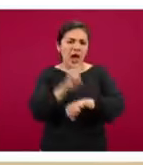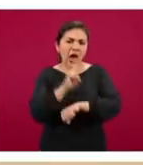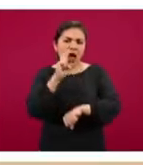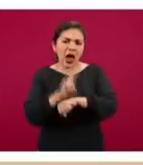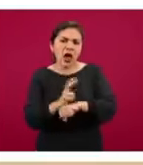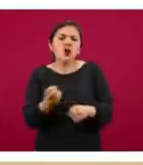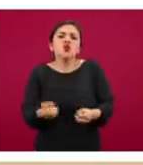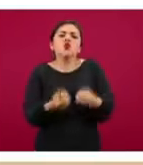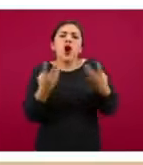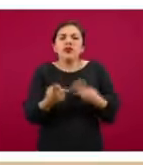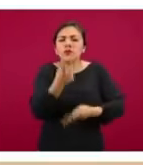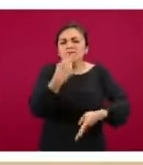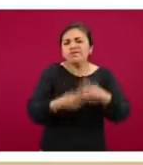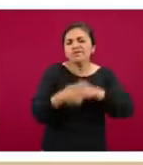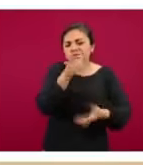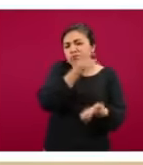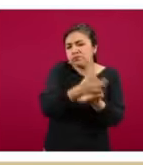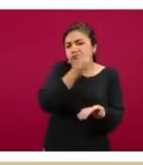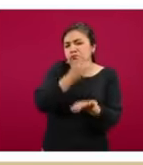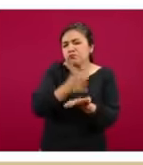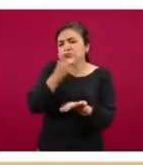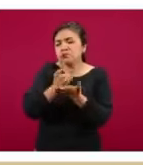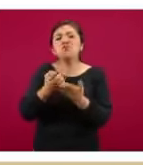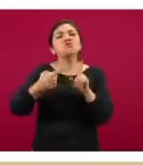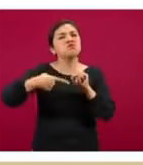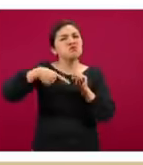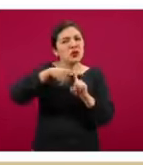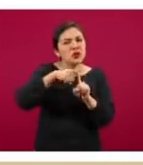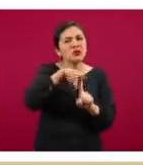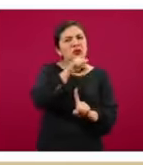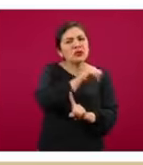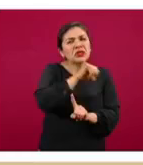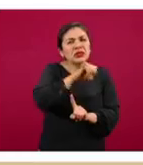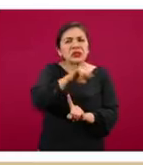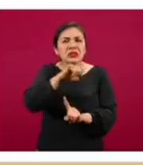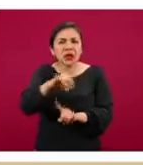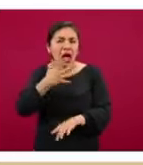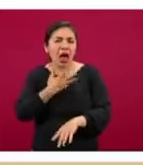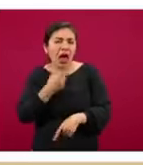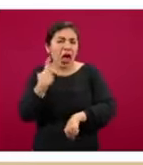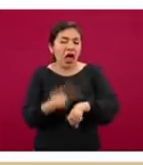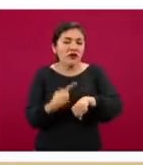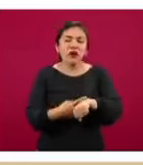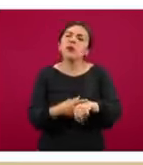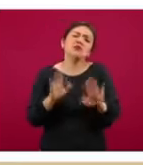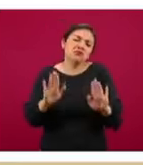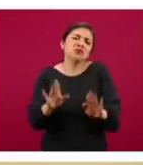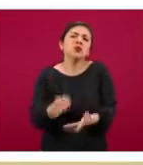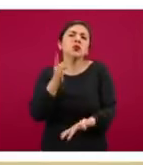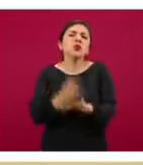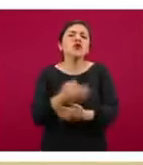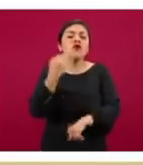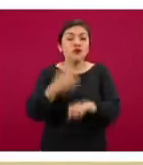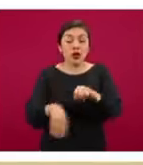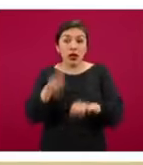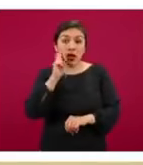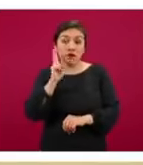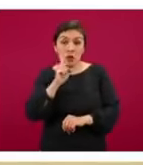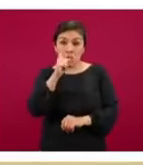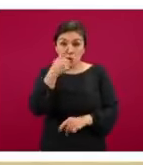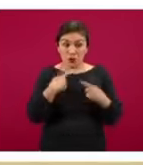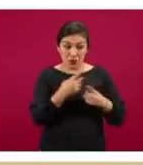brote y por lo tanto con la identificación y confirmación de sus casos, bastaría con confirmar una persona